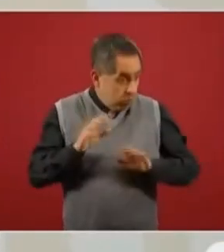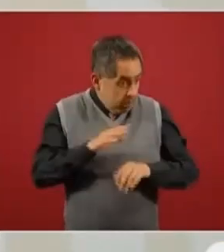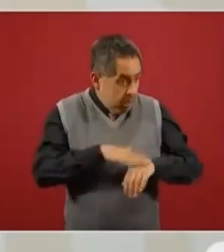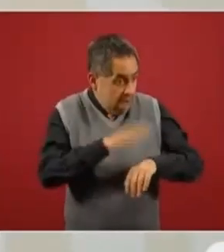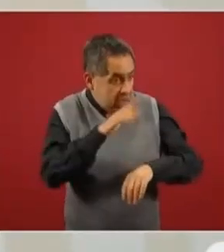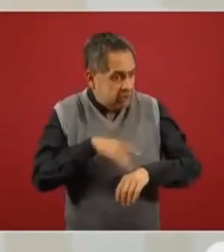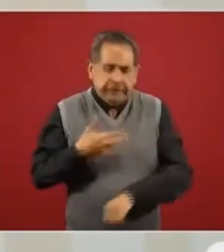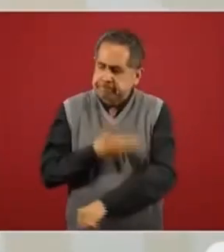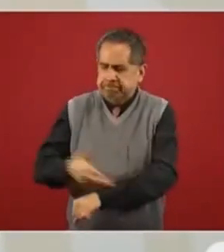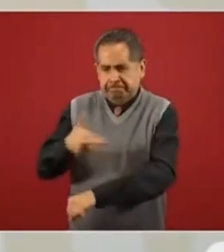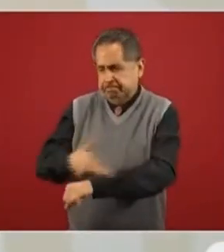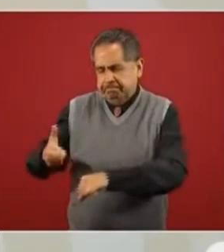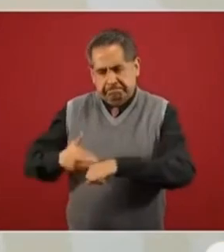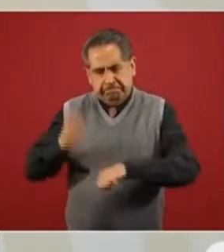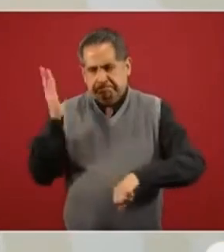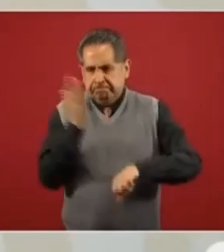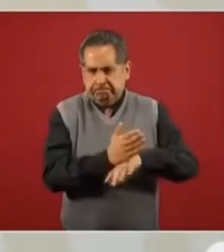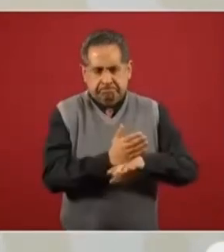necesarias para